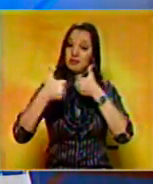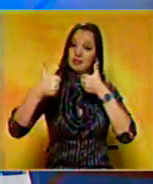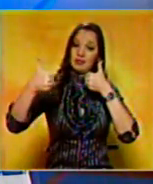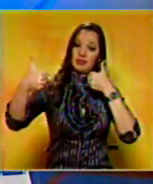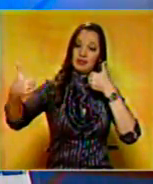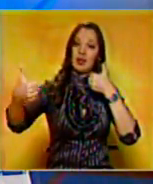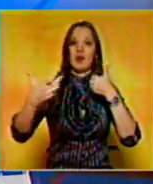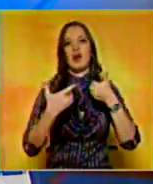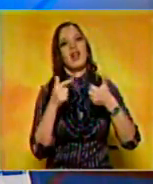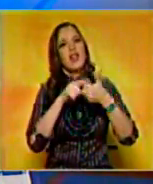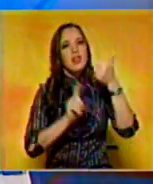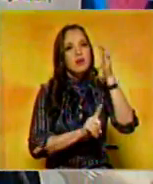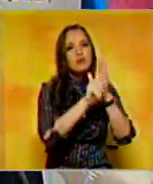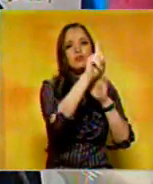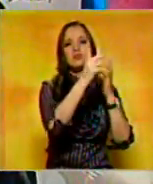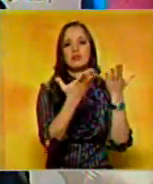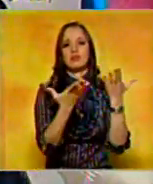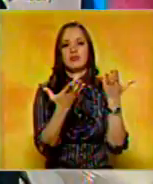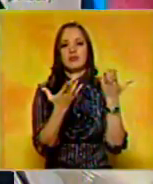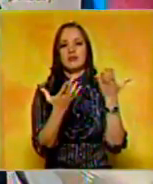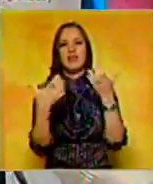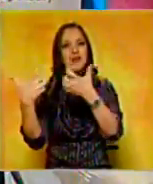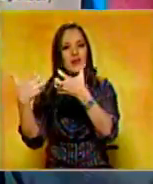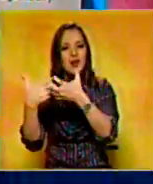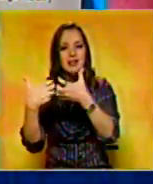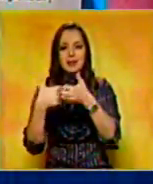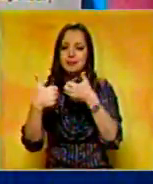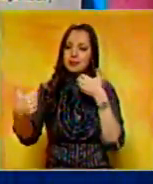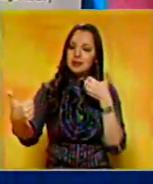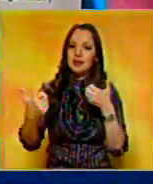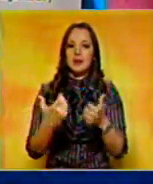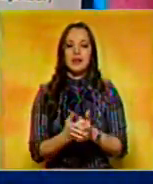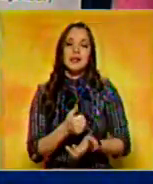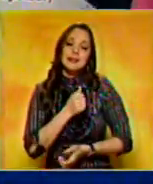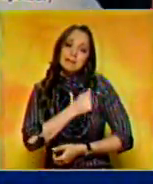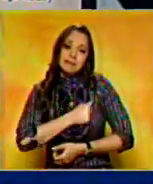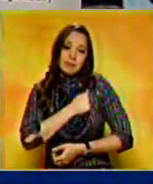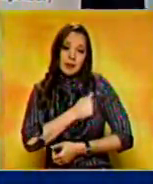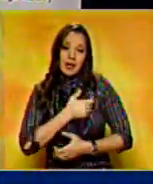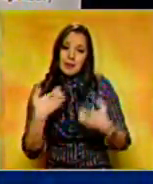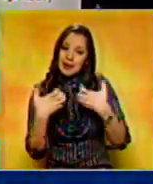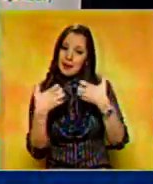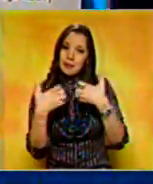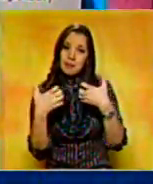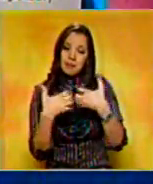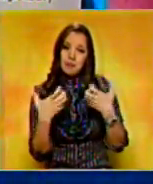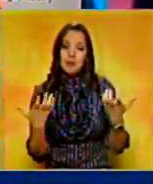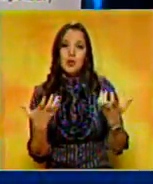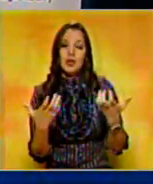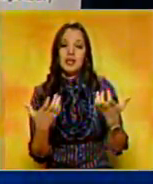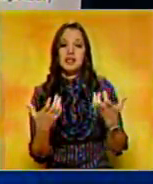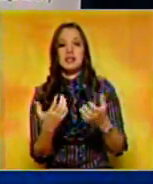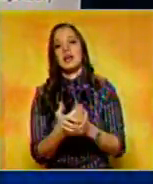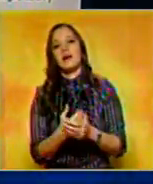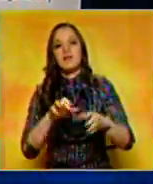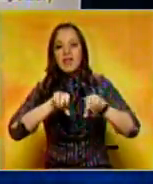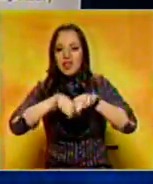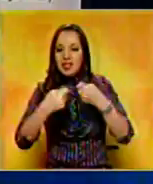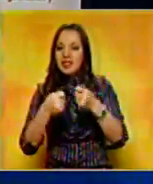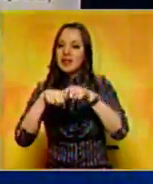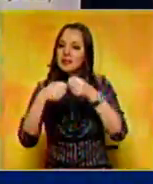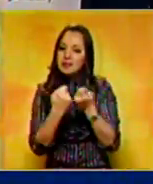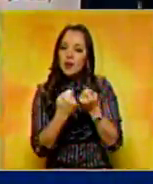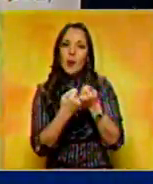Victoria Joseph nos cuenta más. Lamentablemente la violencia va a golpear a todas